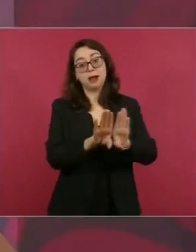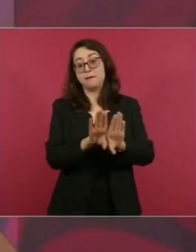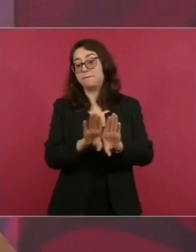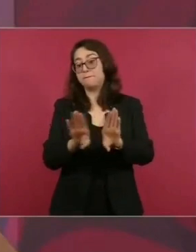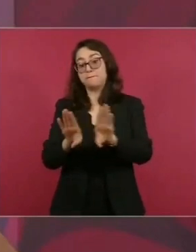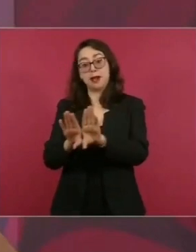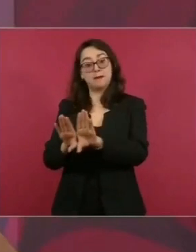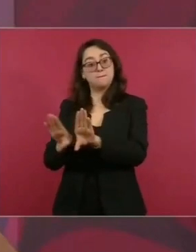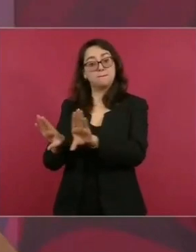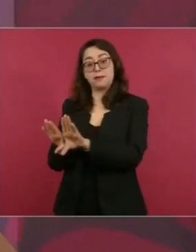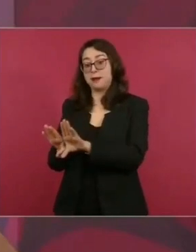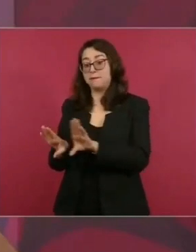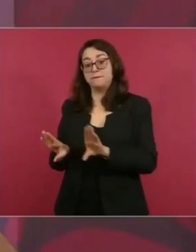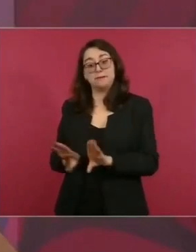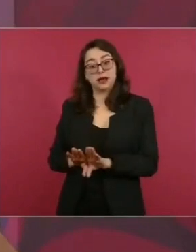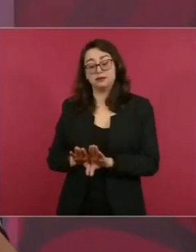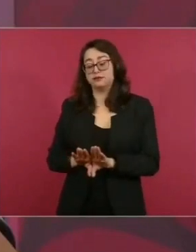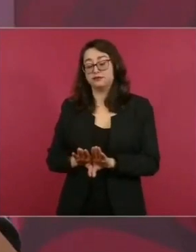mi